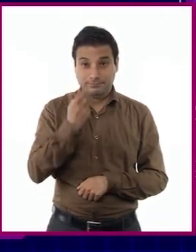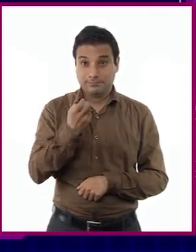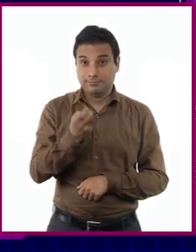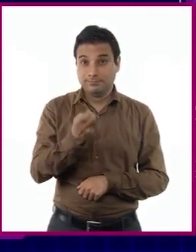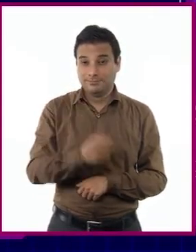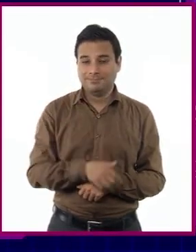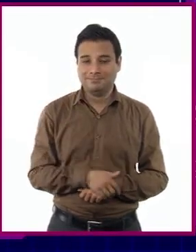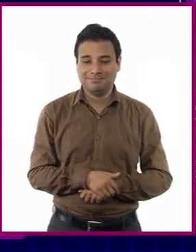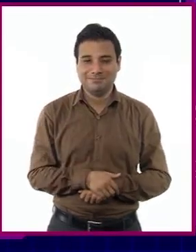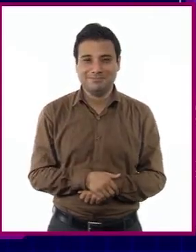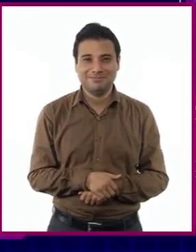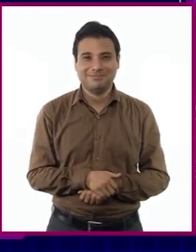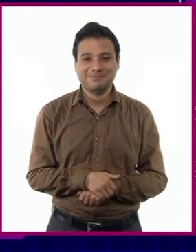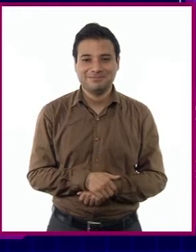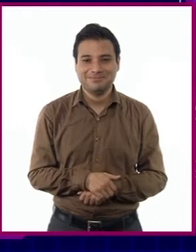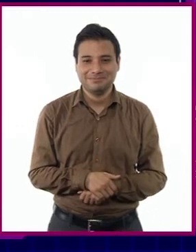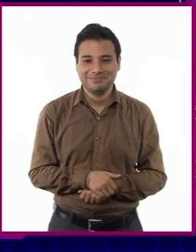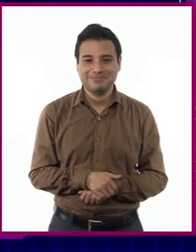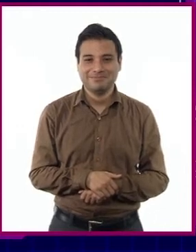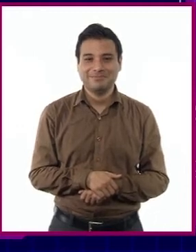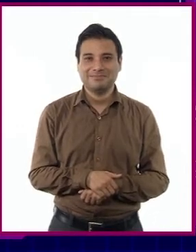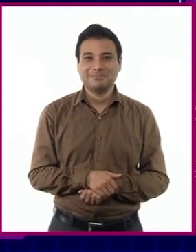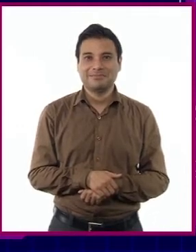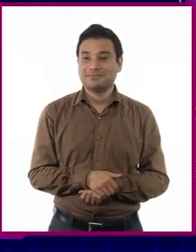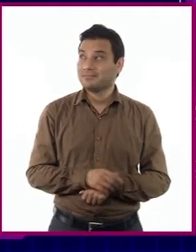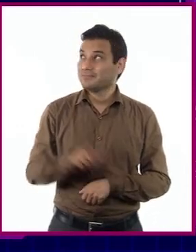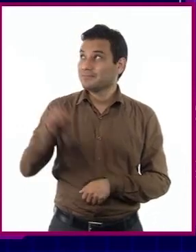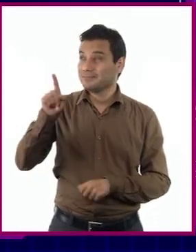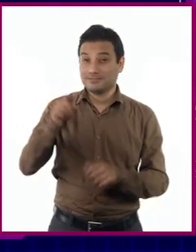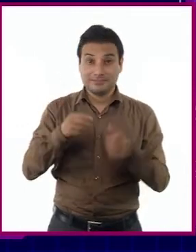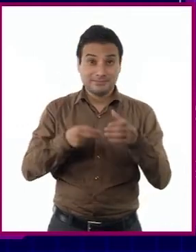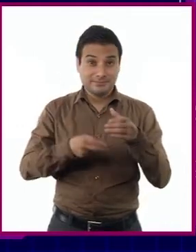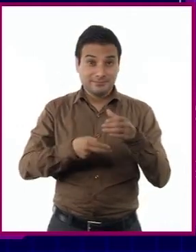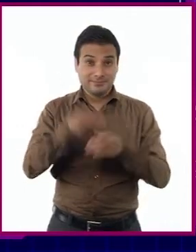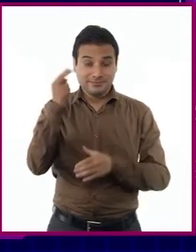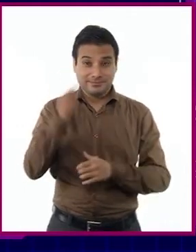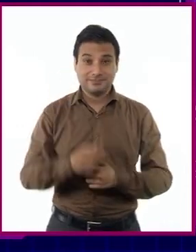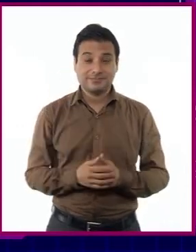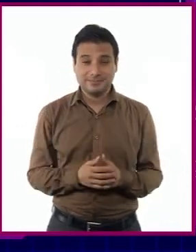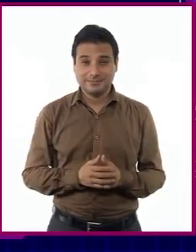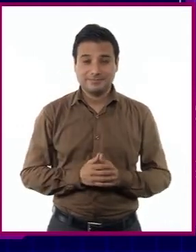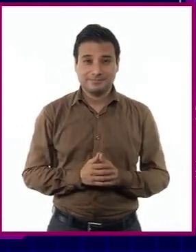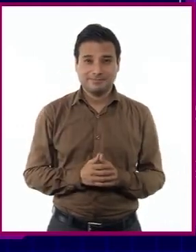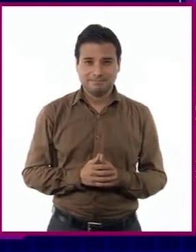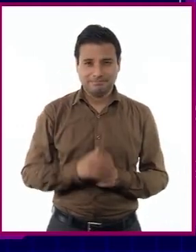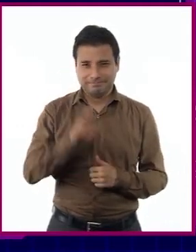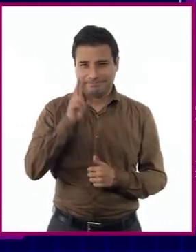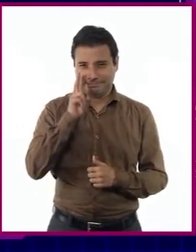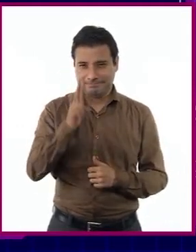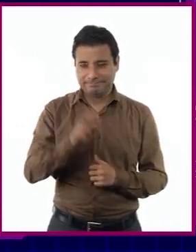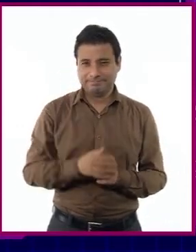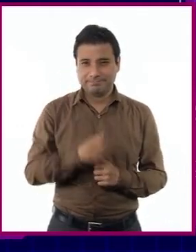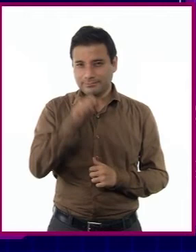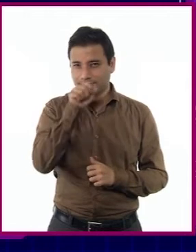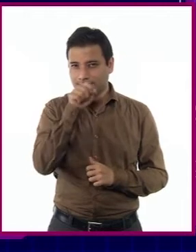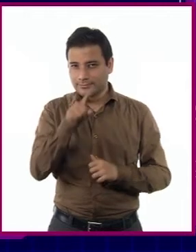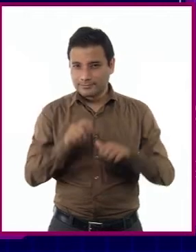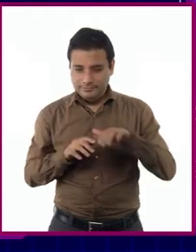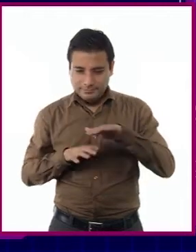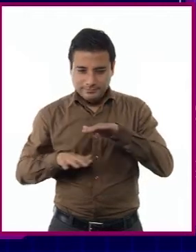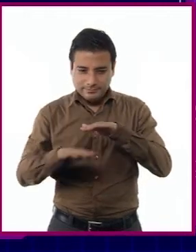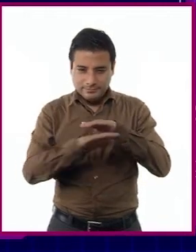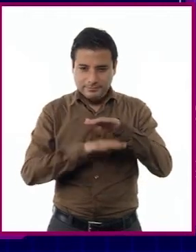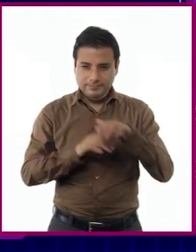volumen del hueco y la diferencia entre el área de la base del prisma recto y el área de la base del cilindro